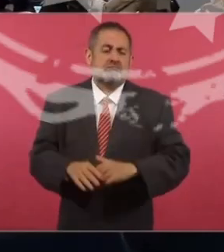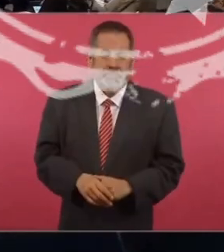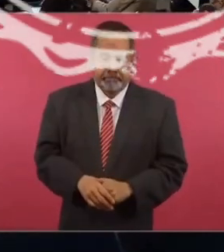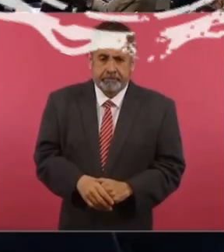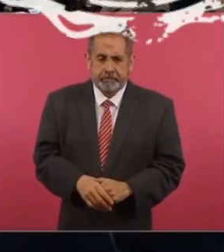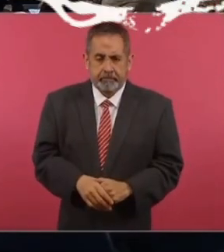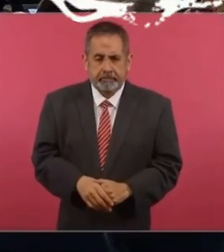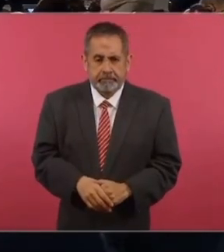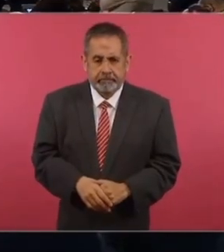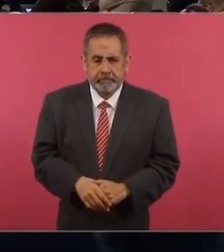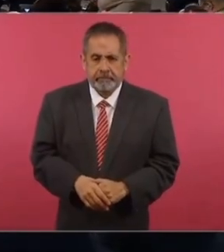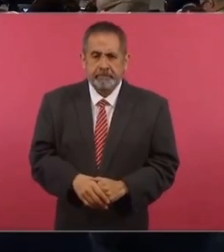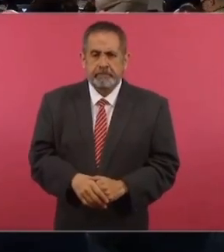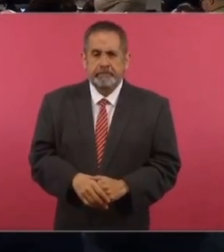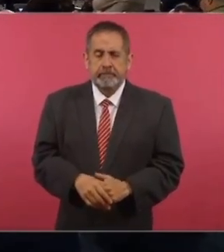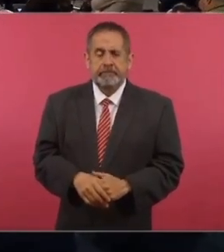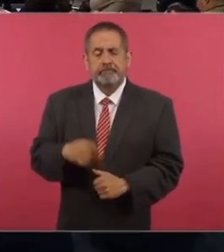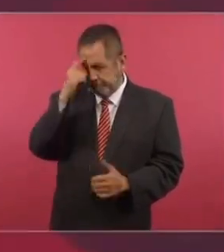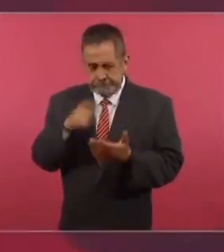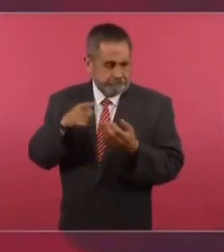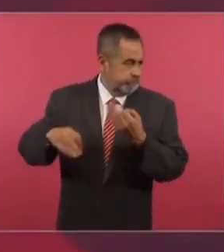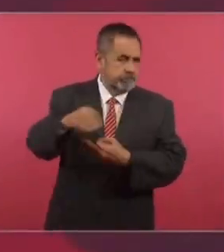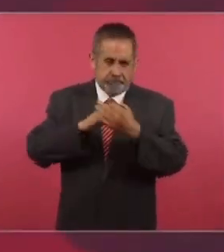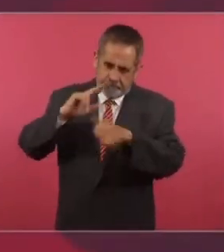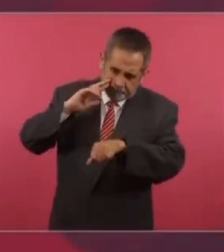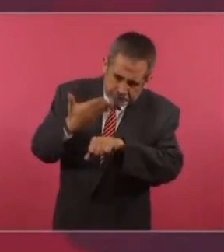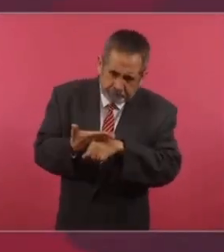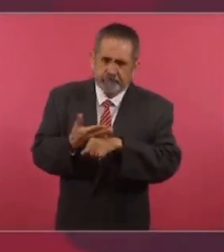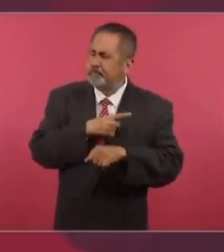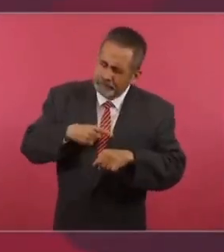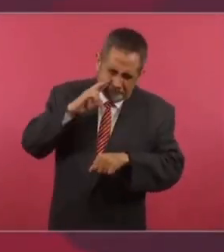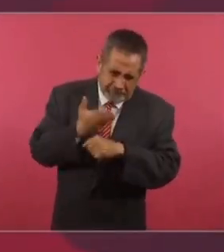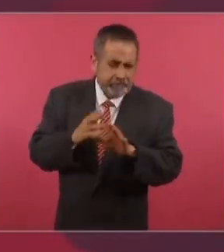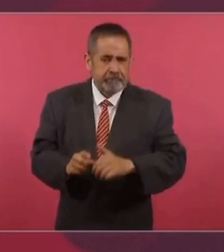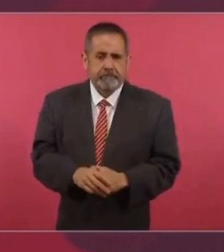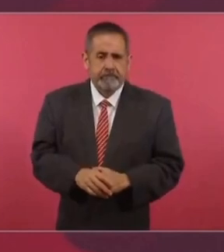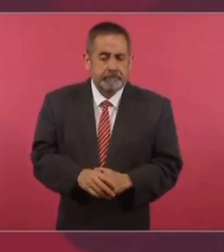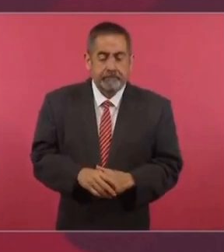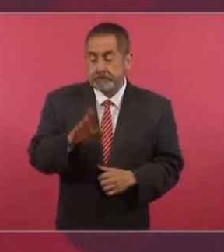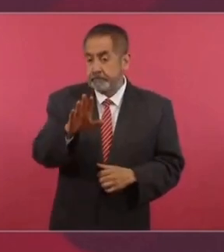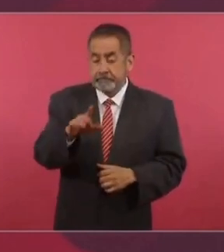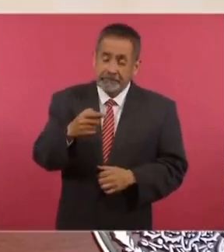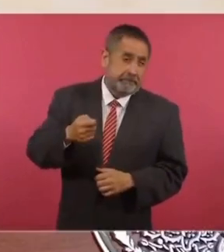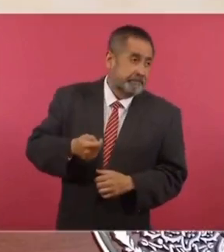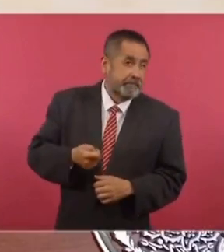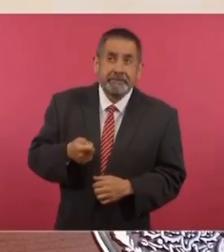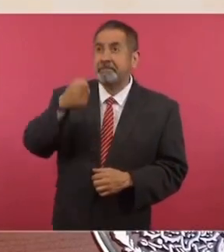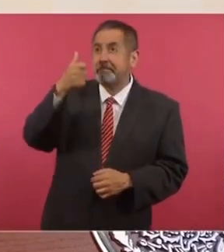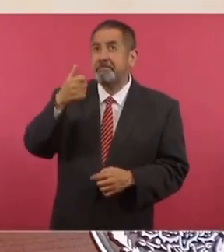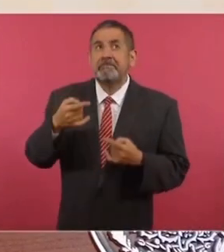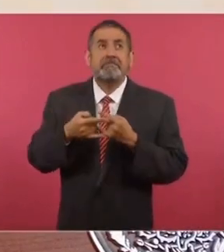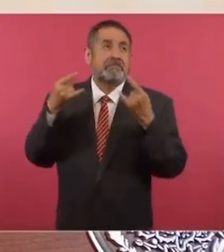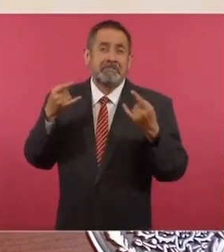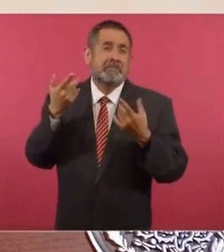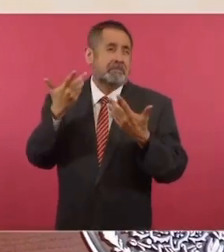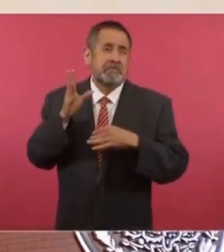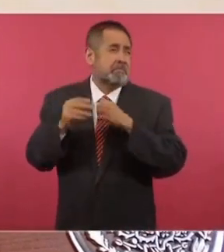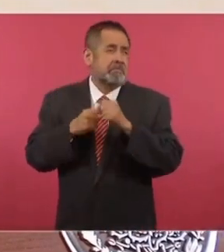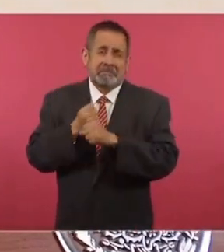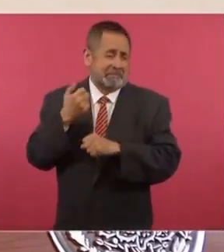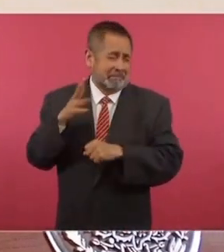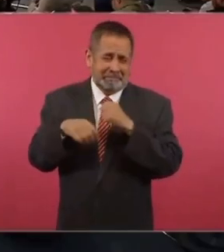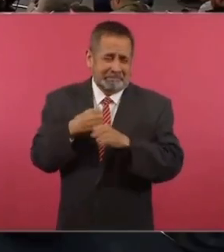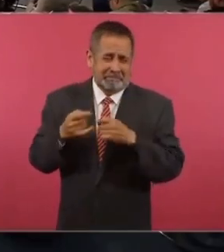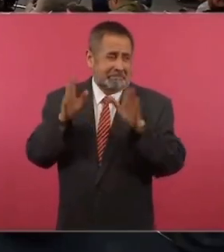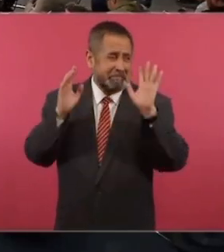Pues yo creo que todos deben actuar de manera responsable. Por primera vez en décadas,